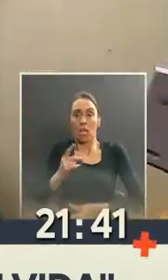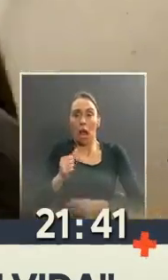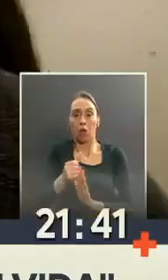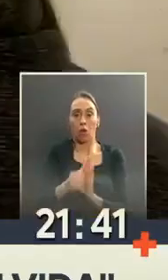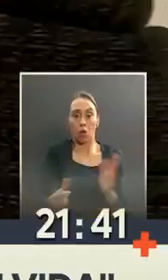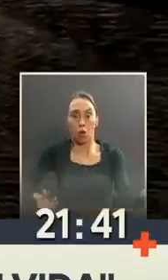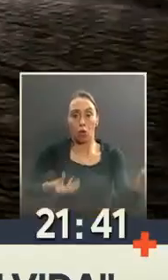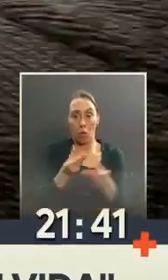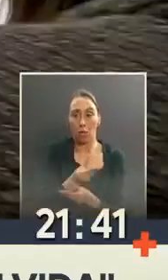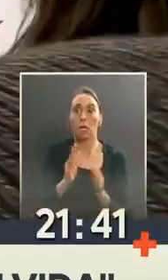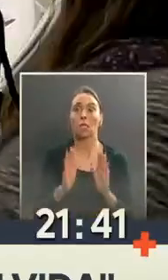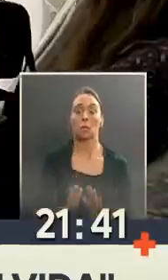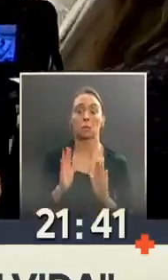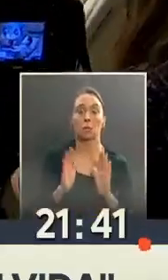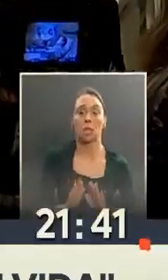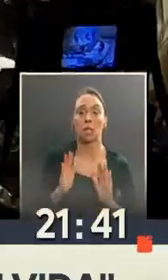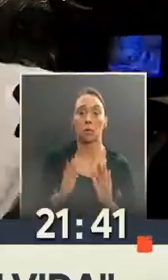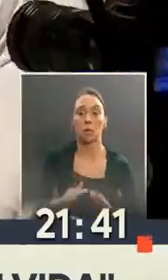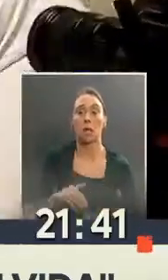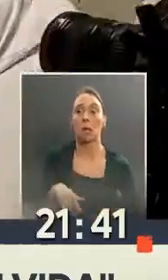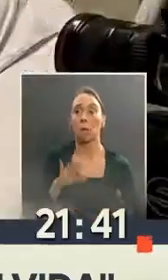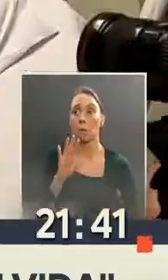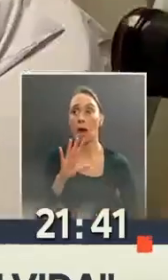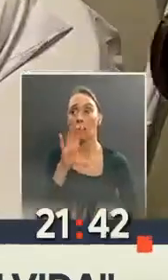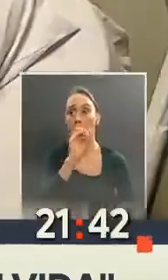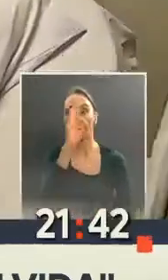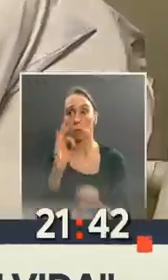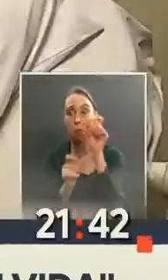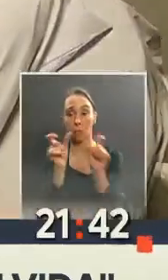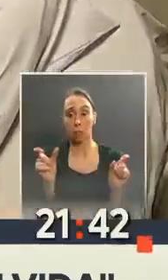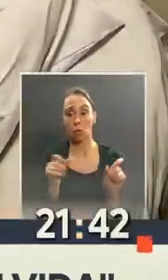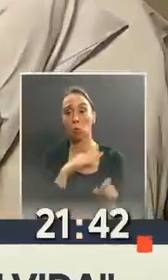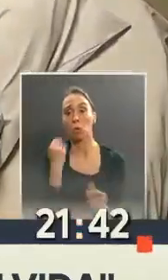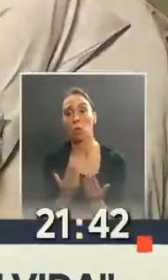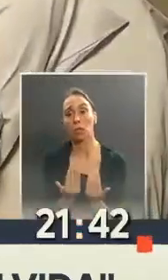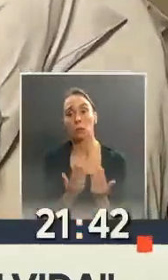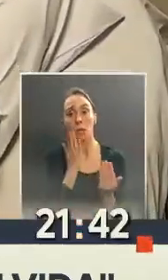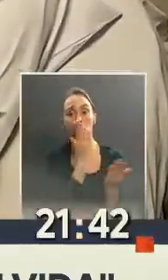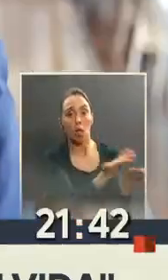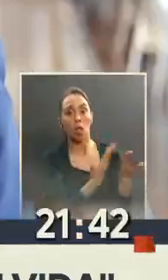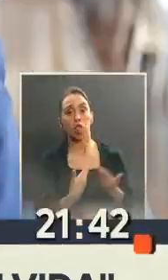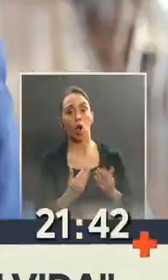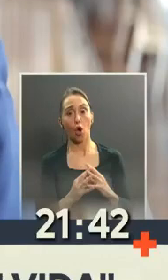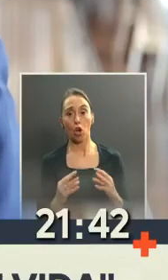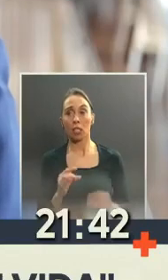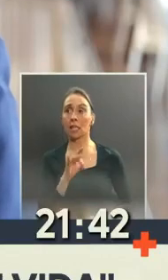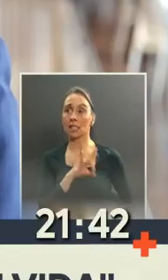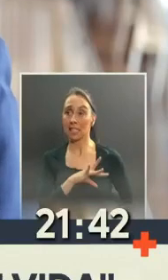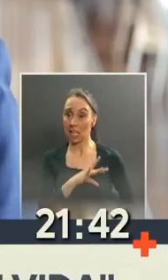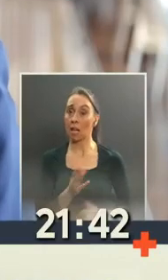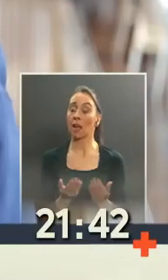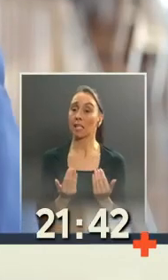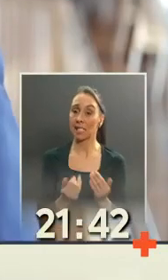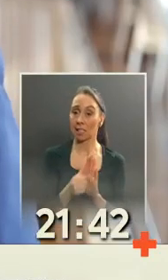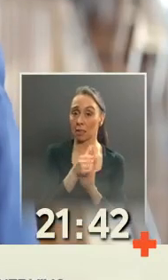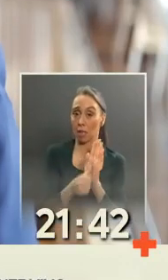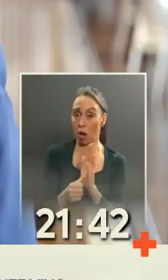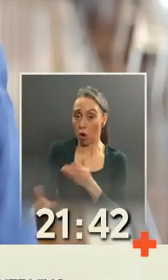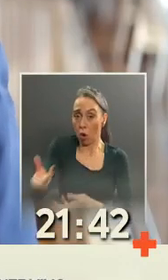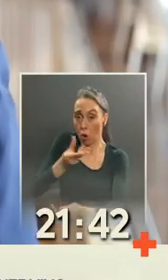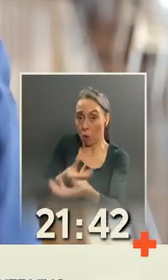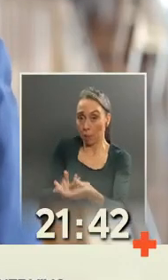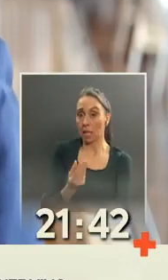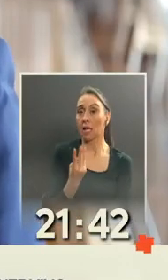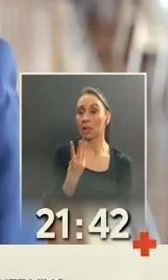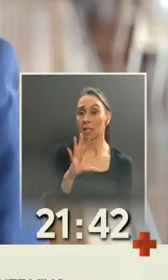puso a esperar, aunque más de la mitad de las personas muere aguardando. En Chile deberíamos estar haciendo cerca de 350 o